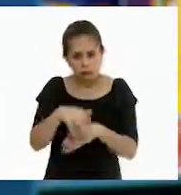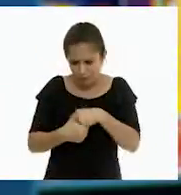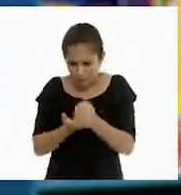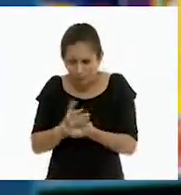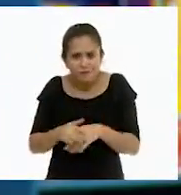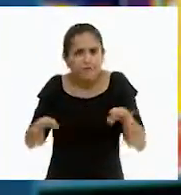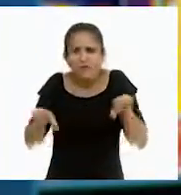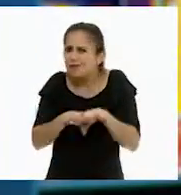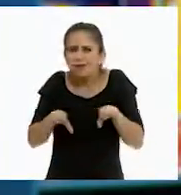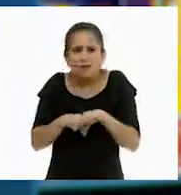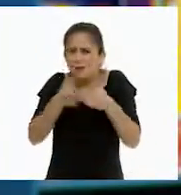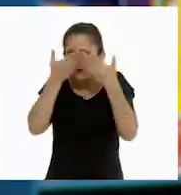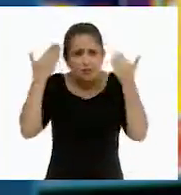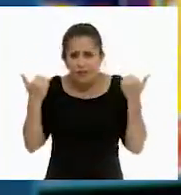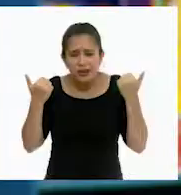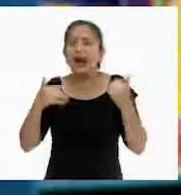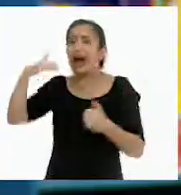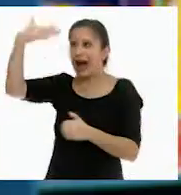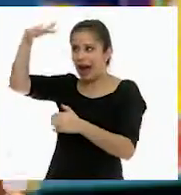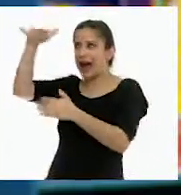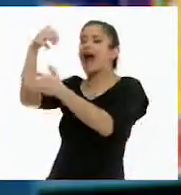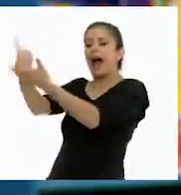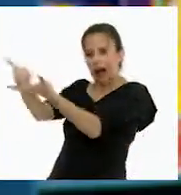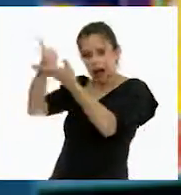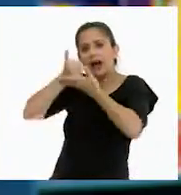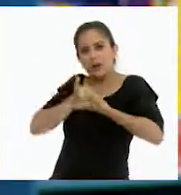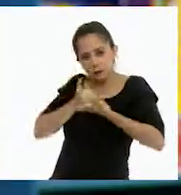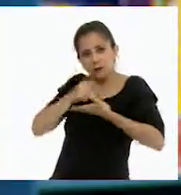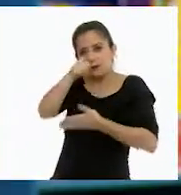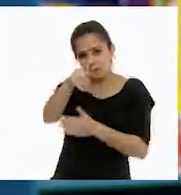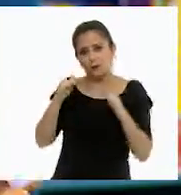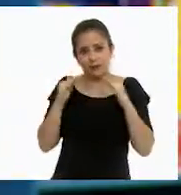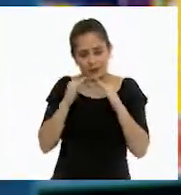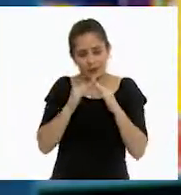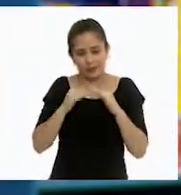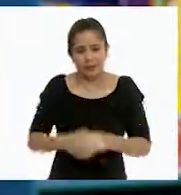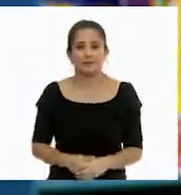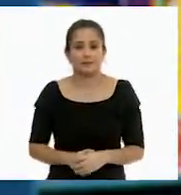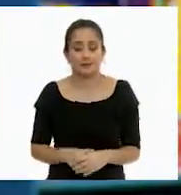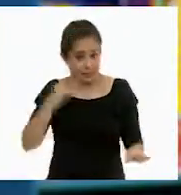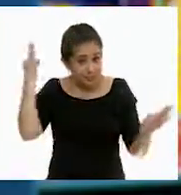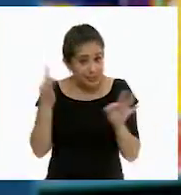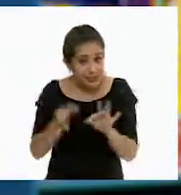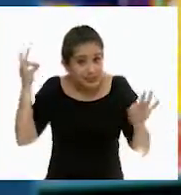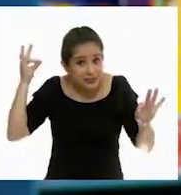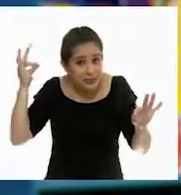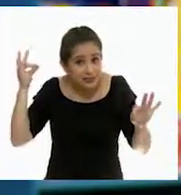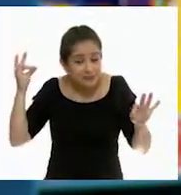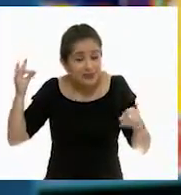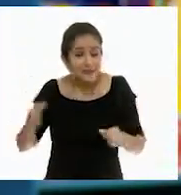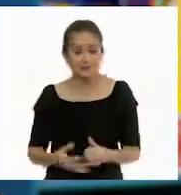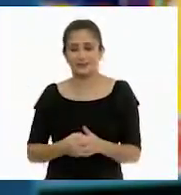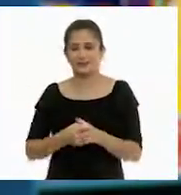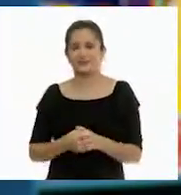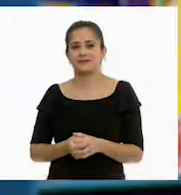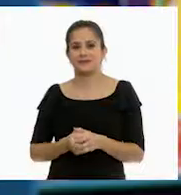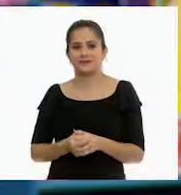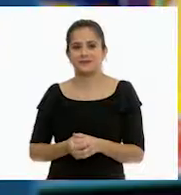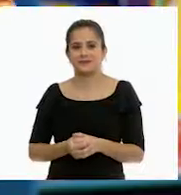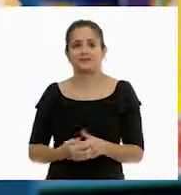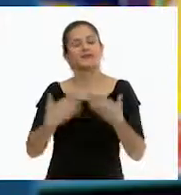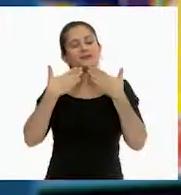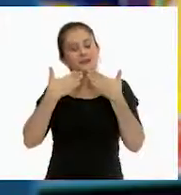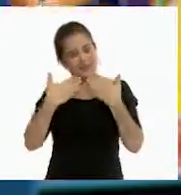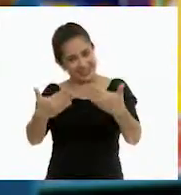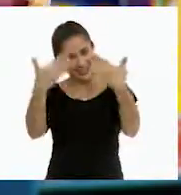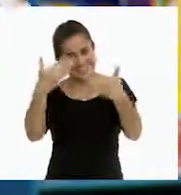sabes cómo hacerlo, pide ayuda en casa. ¿Lista? ¿Listo?